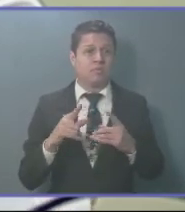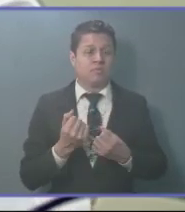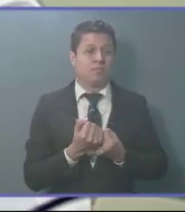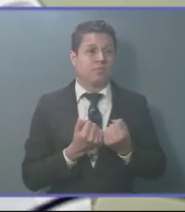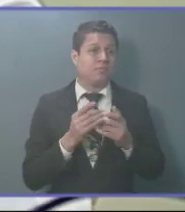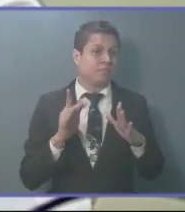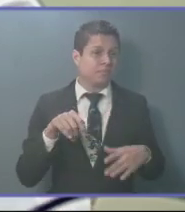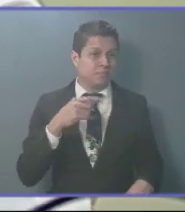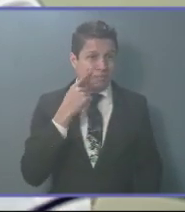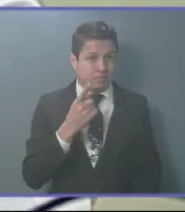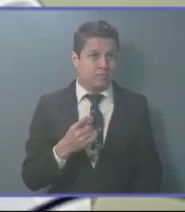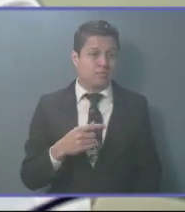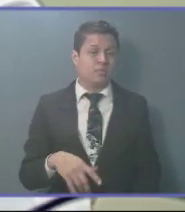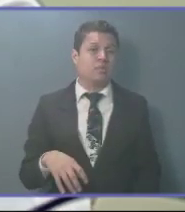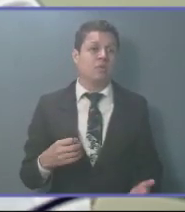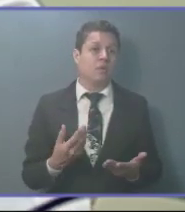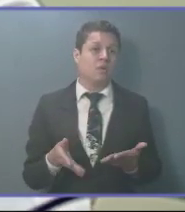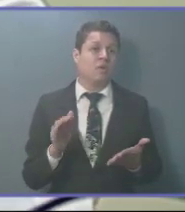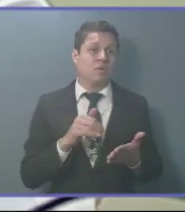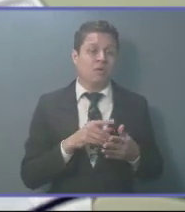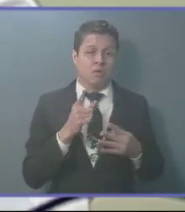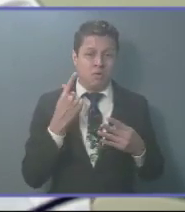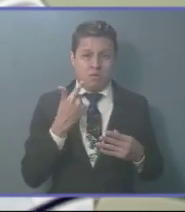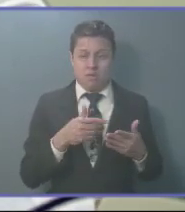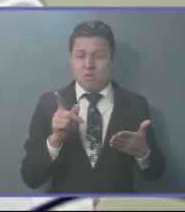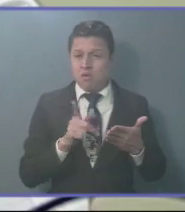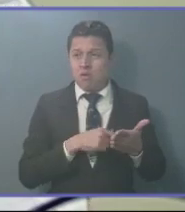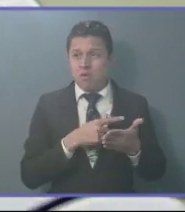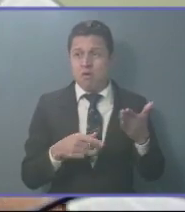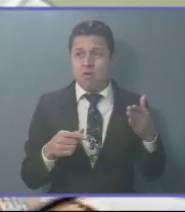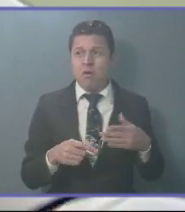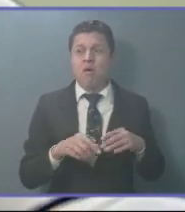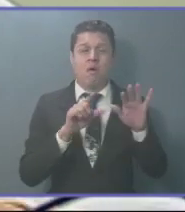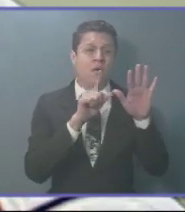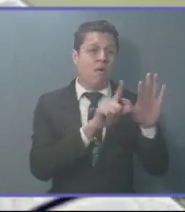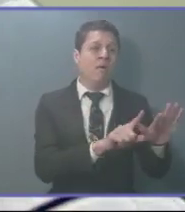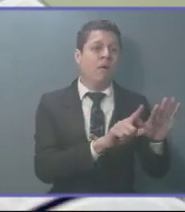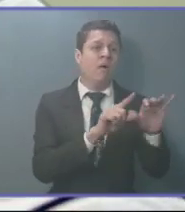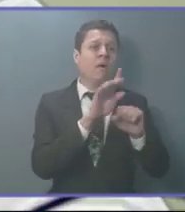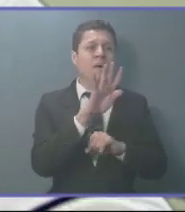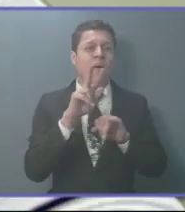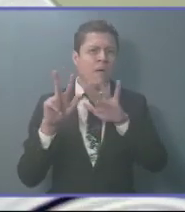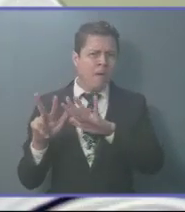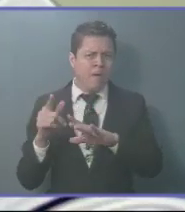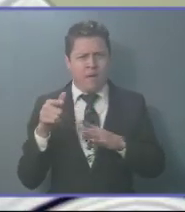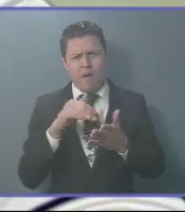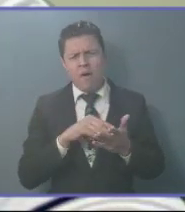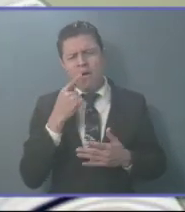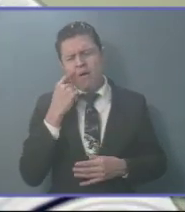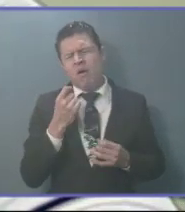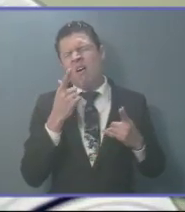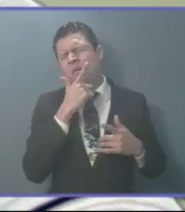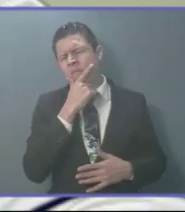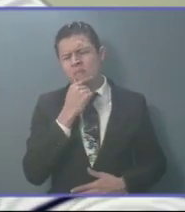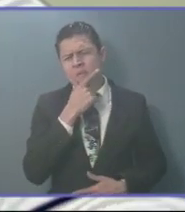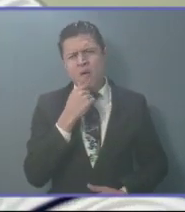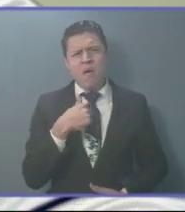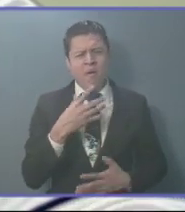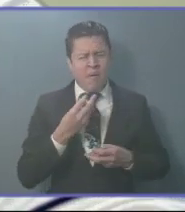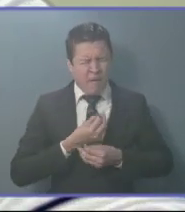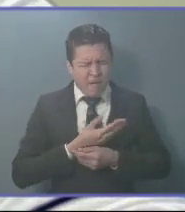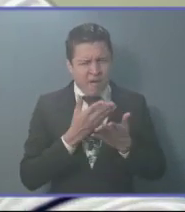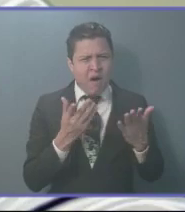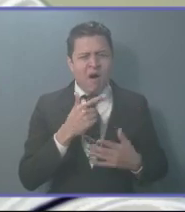nos encontramos con este nuevo veto del decreto 648, y quiero decir que